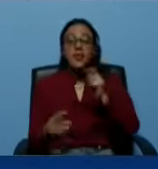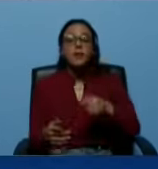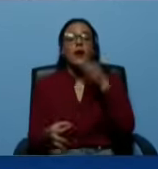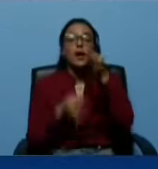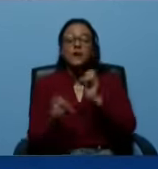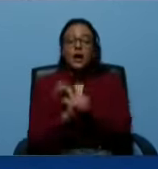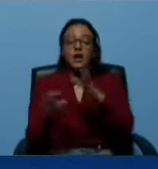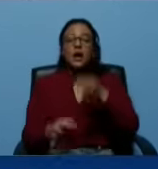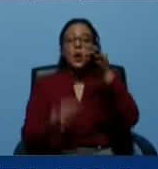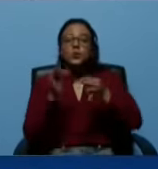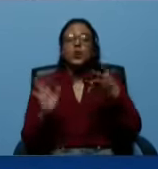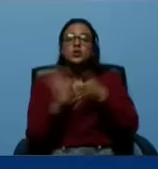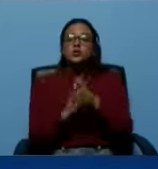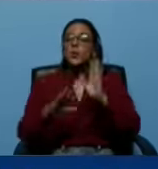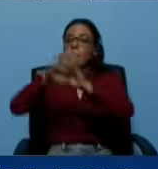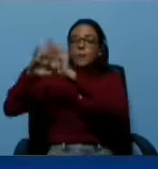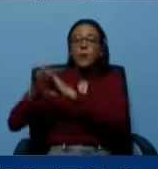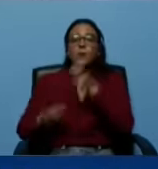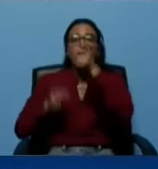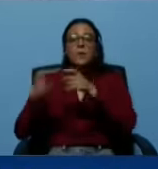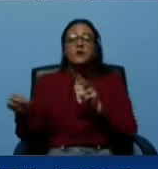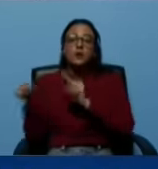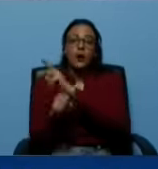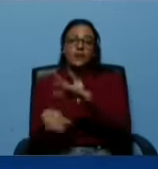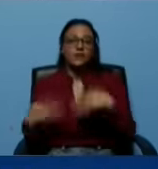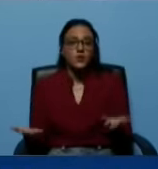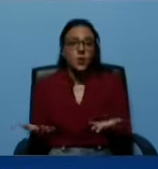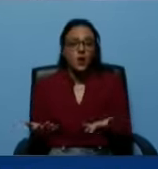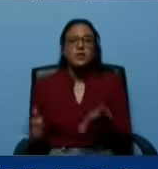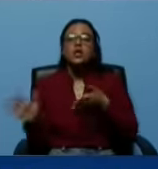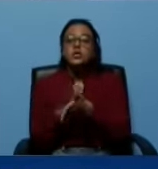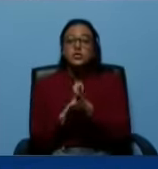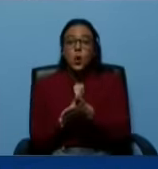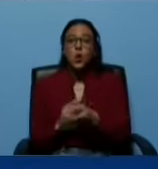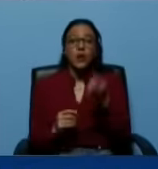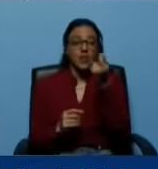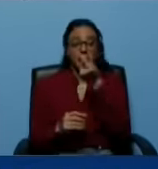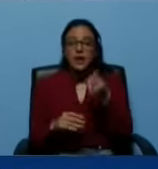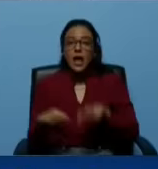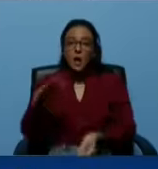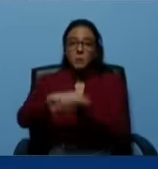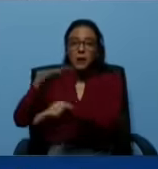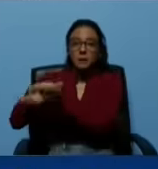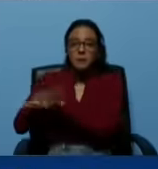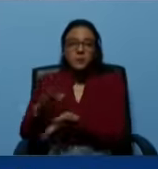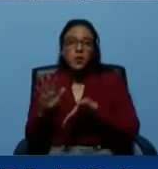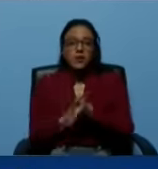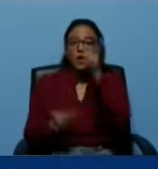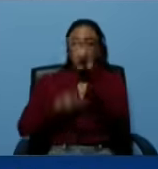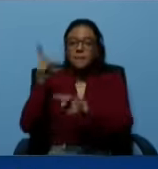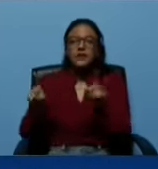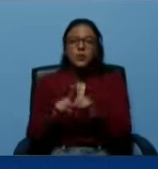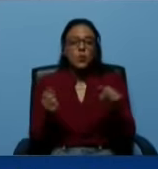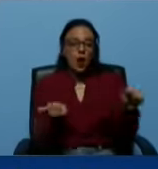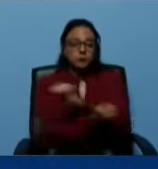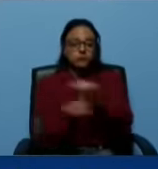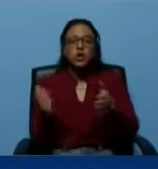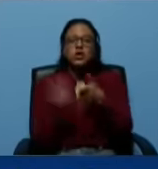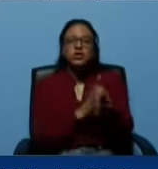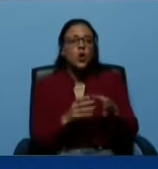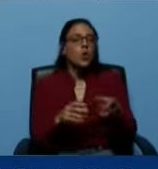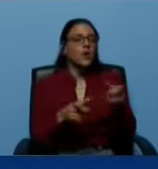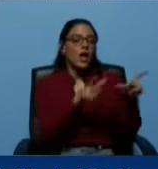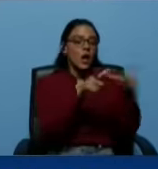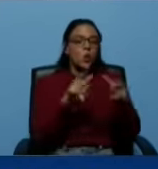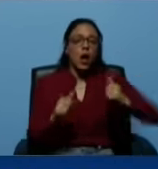justicia por el llamado actos de violencia, por el pago a personas para que hicieran, destruyeran módulos policiales,